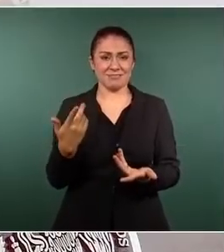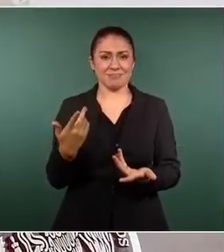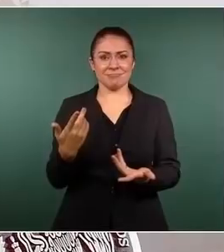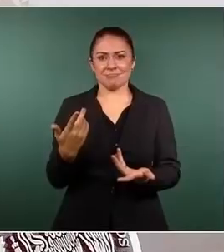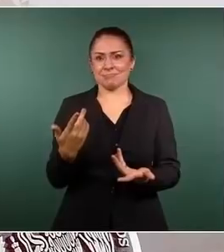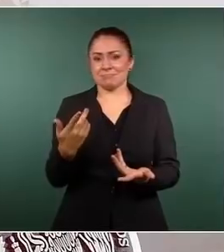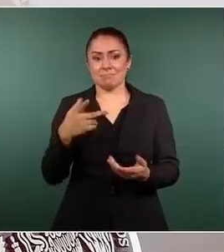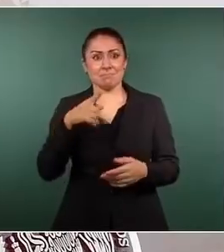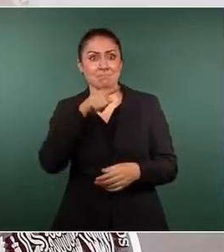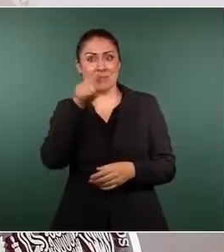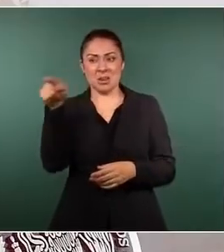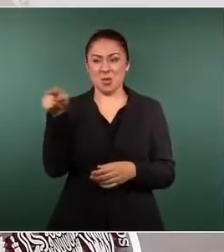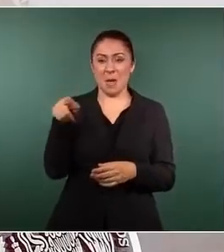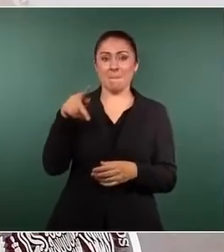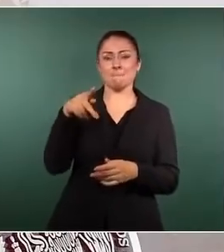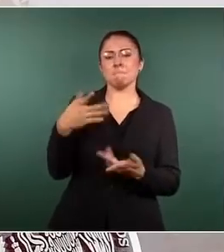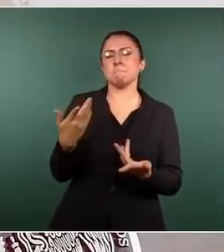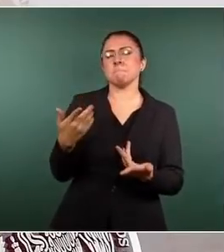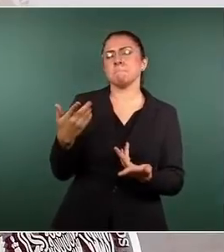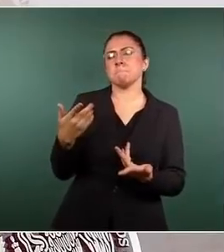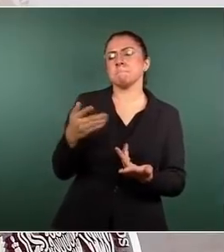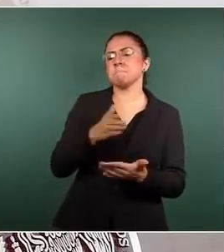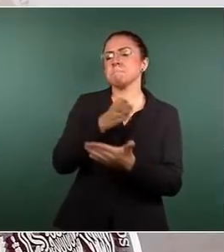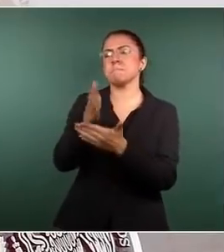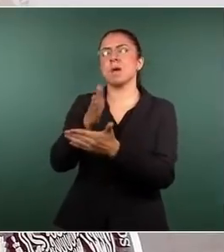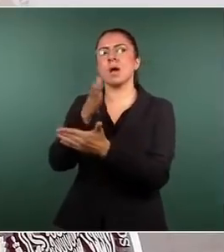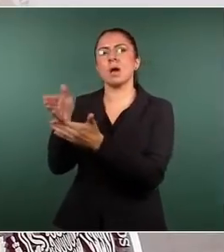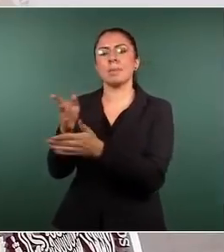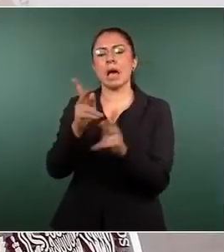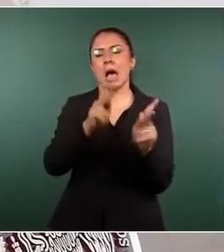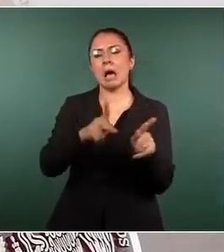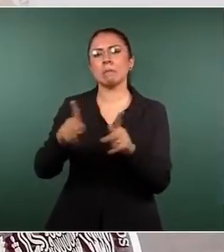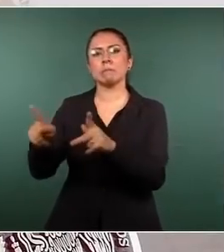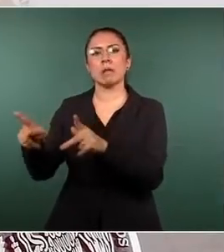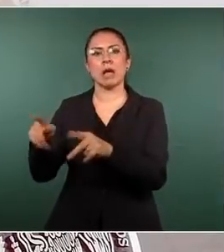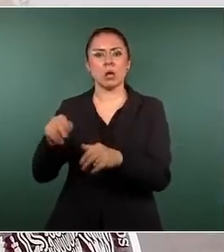las playas del norte del estado